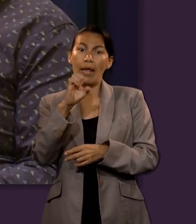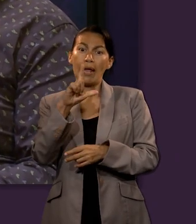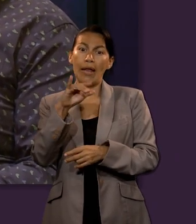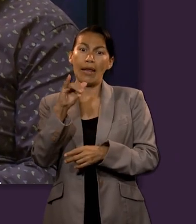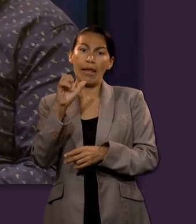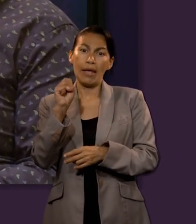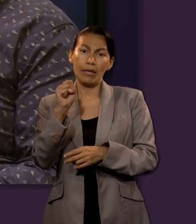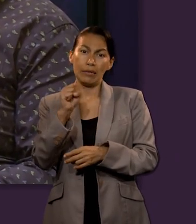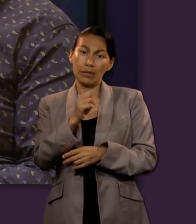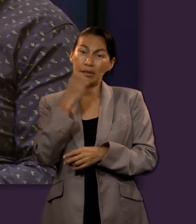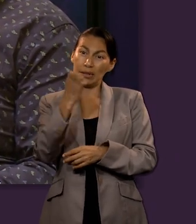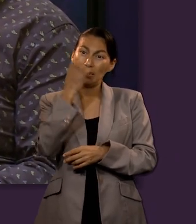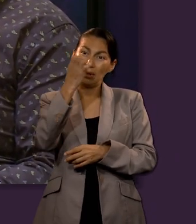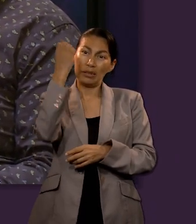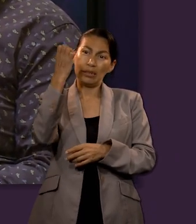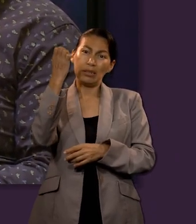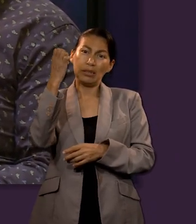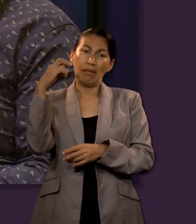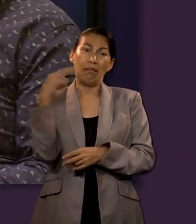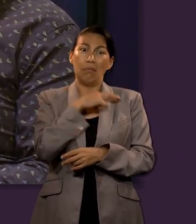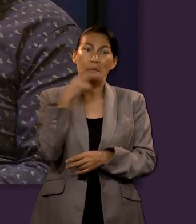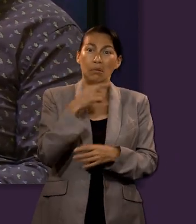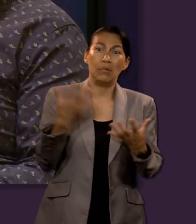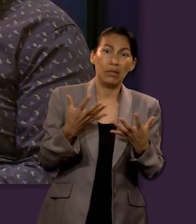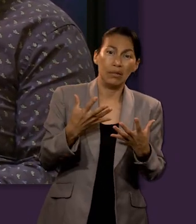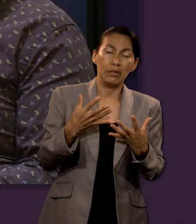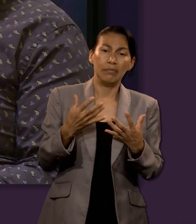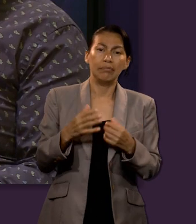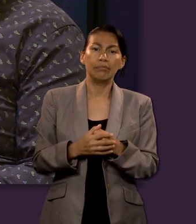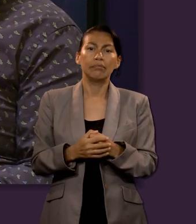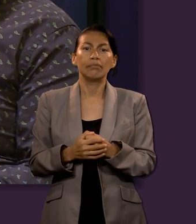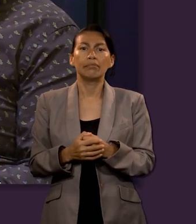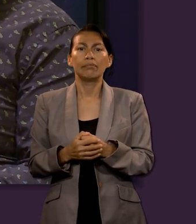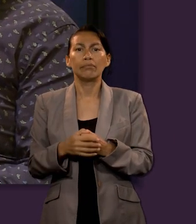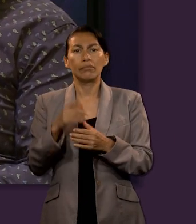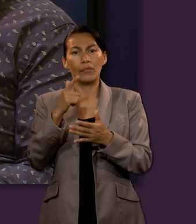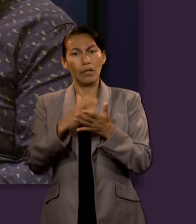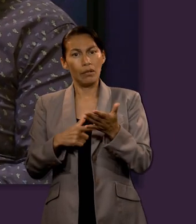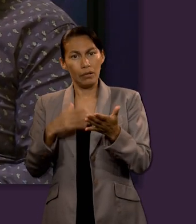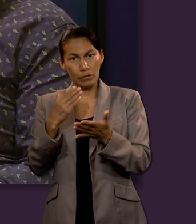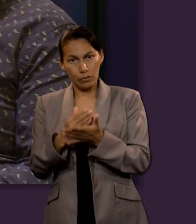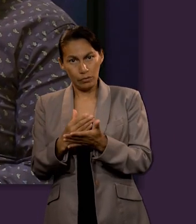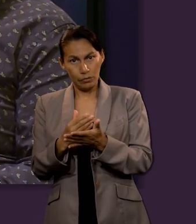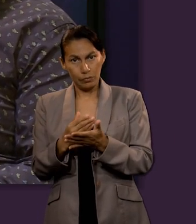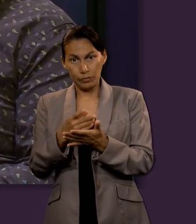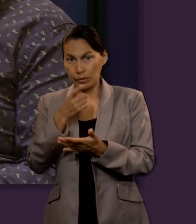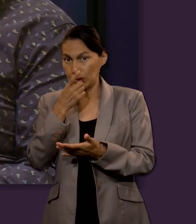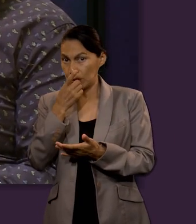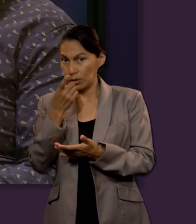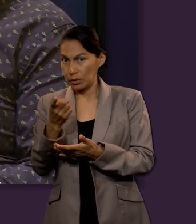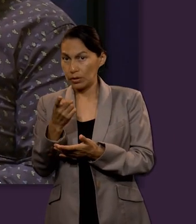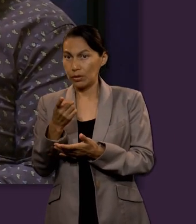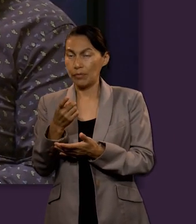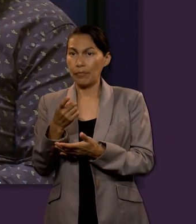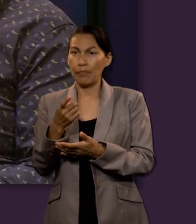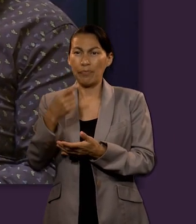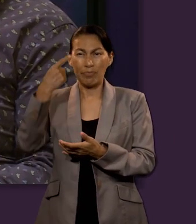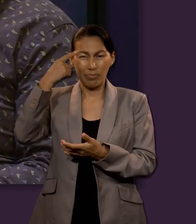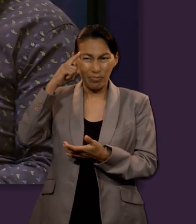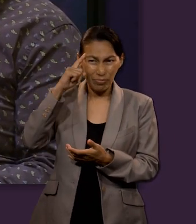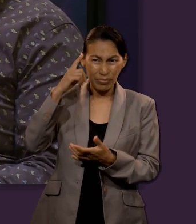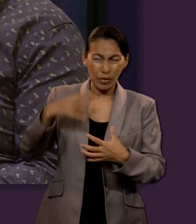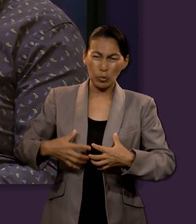elías se apresura a retomar las decisiones equivocadas y la elección hace referencia situaciones como la